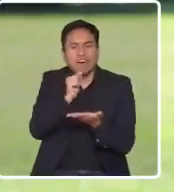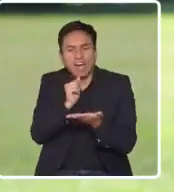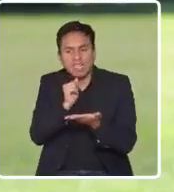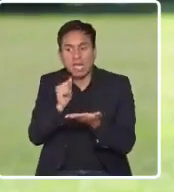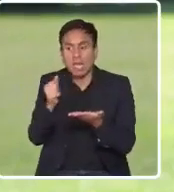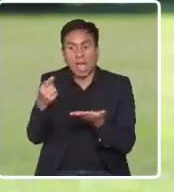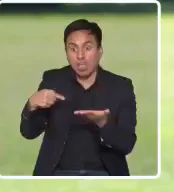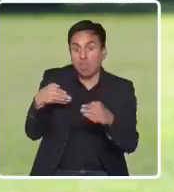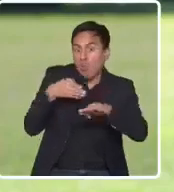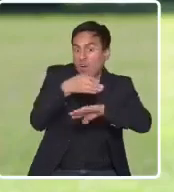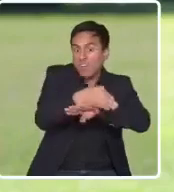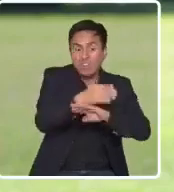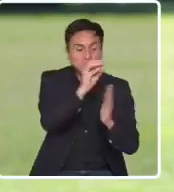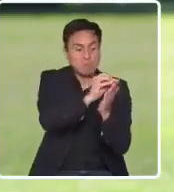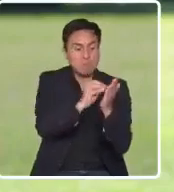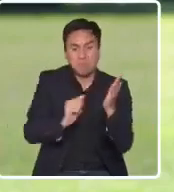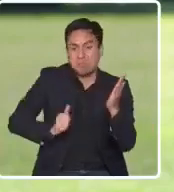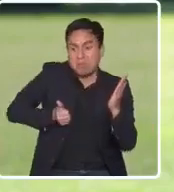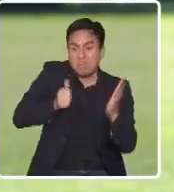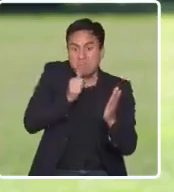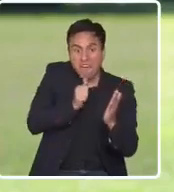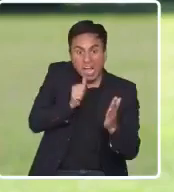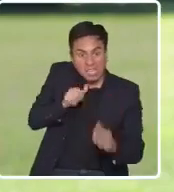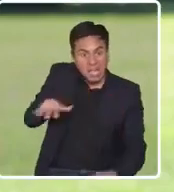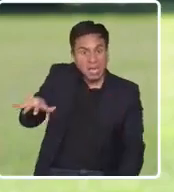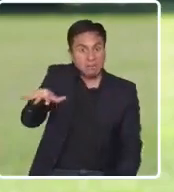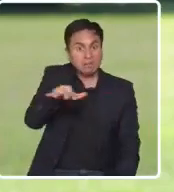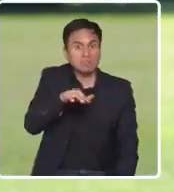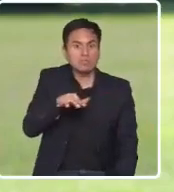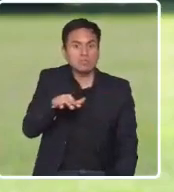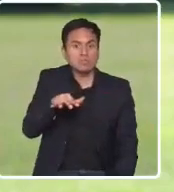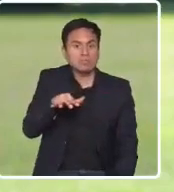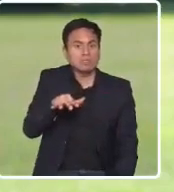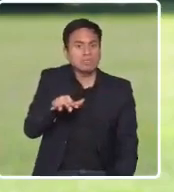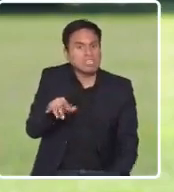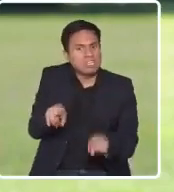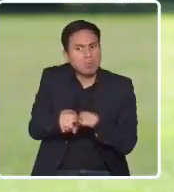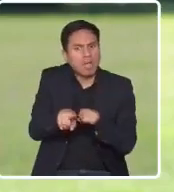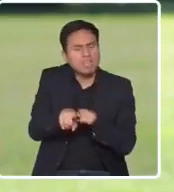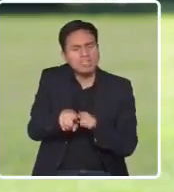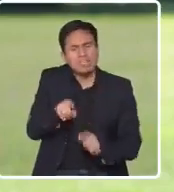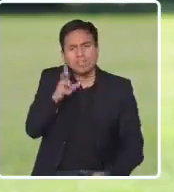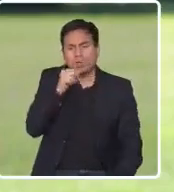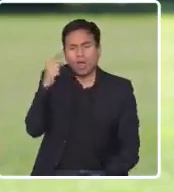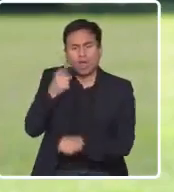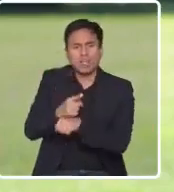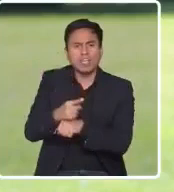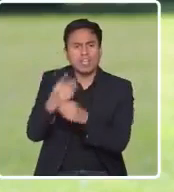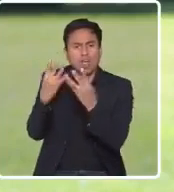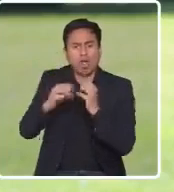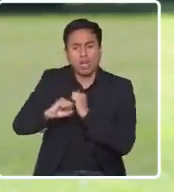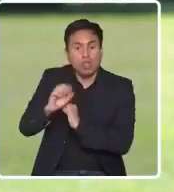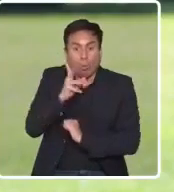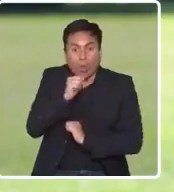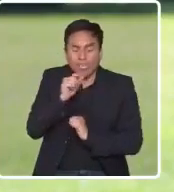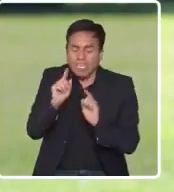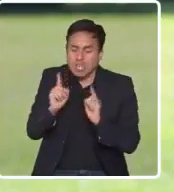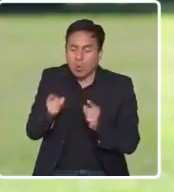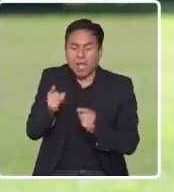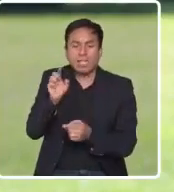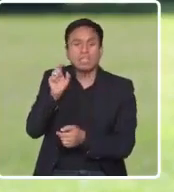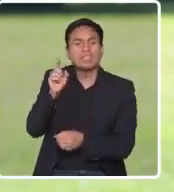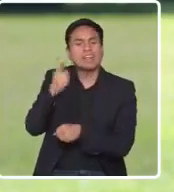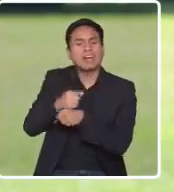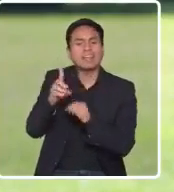hayan concurrido al empadronamiento voluntario, aún cuando no cuenten con una orden de detención en su contra, se les